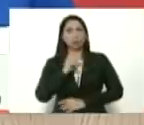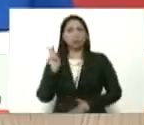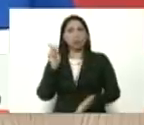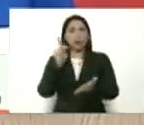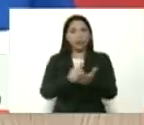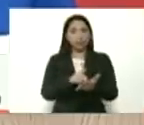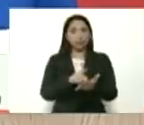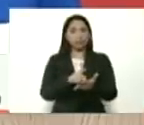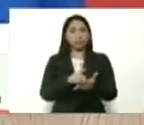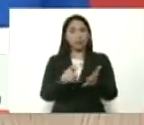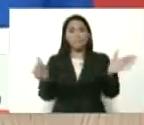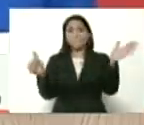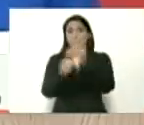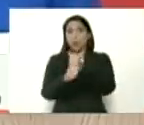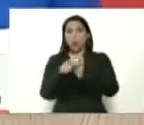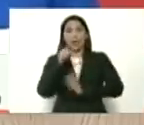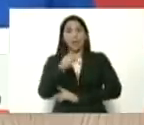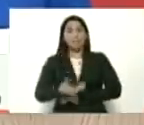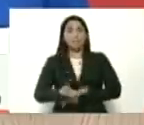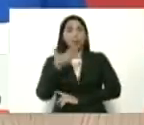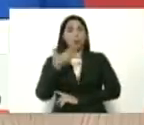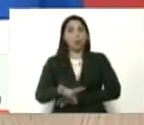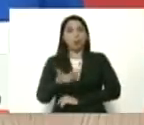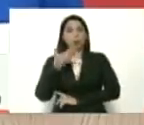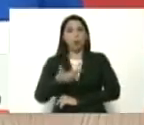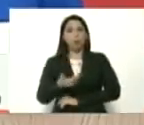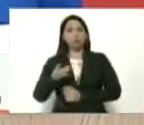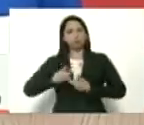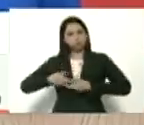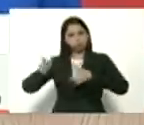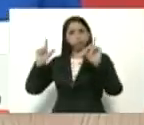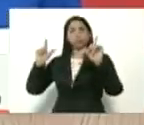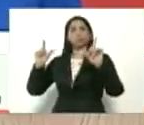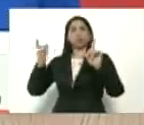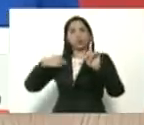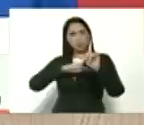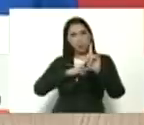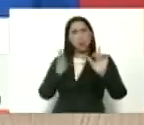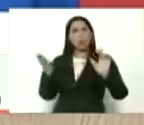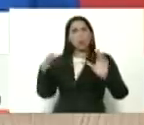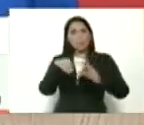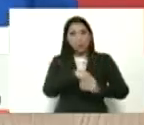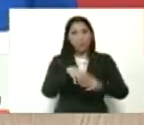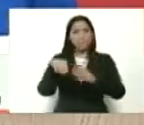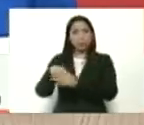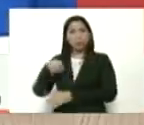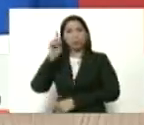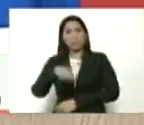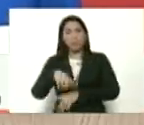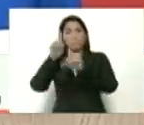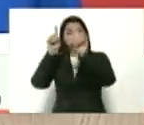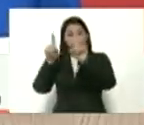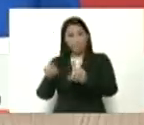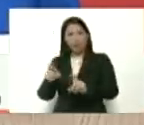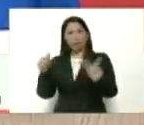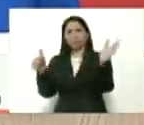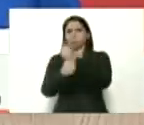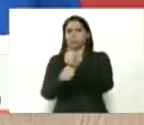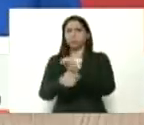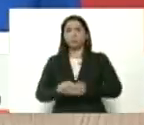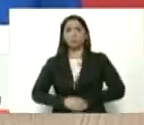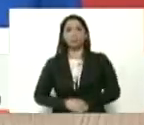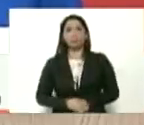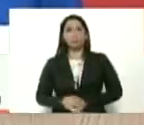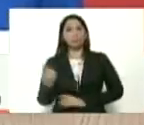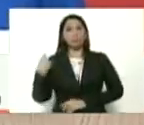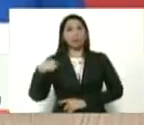detectar estos focos importantes y nos ha permitido, a través de la cuarentena y del pesquisaje masivo, nos ha permitido